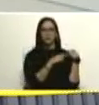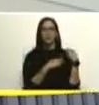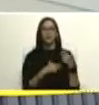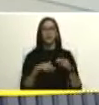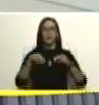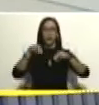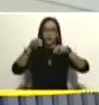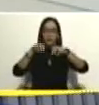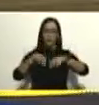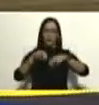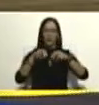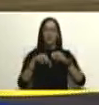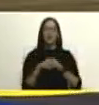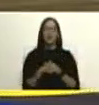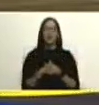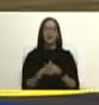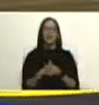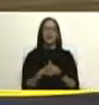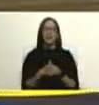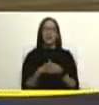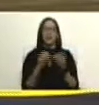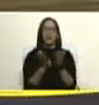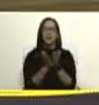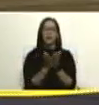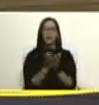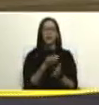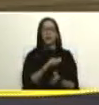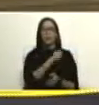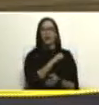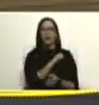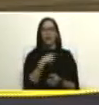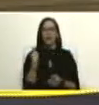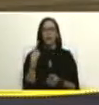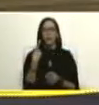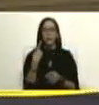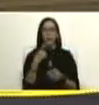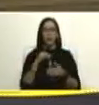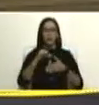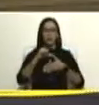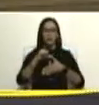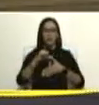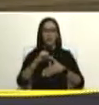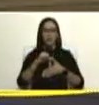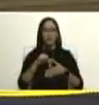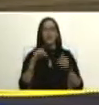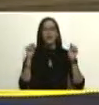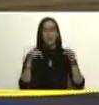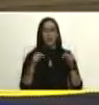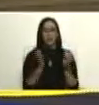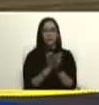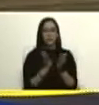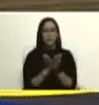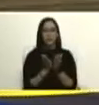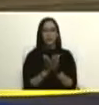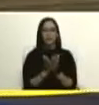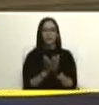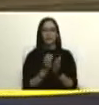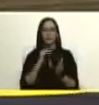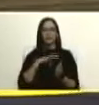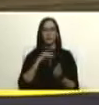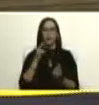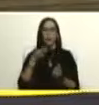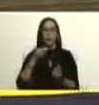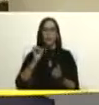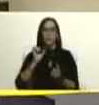la Real Academia de España, el primer iberoamericano, presidente, y de estas aulas estuvo Humberto